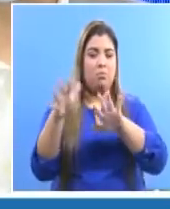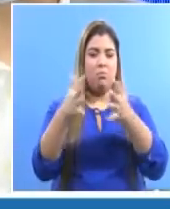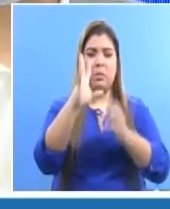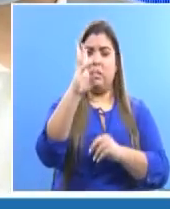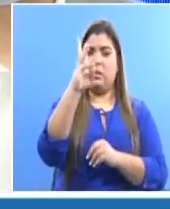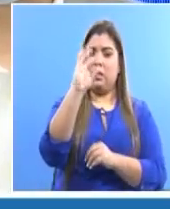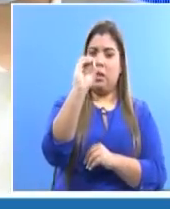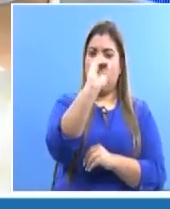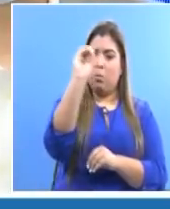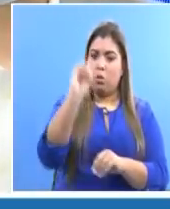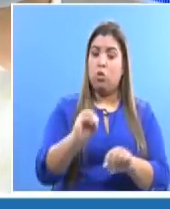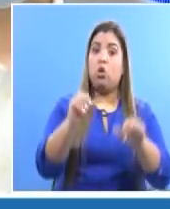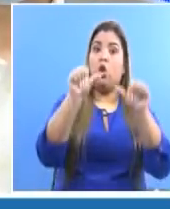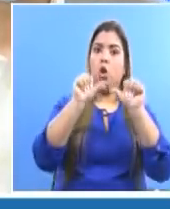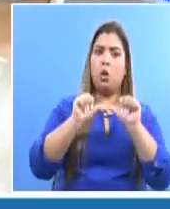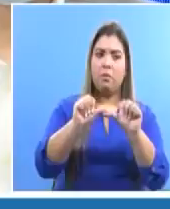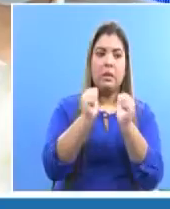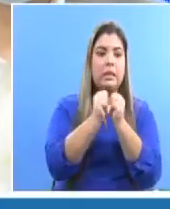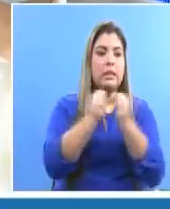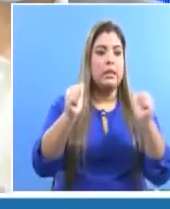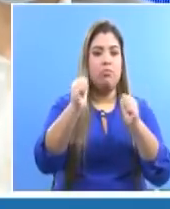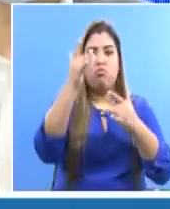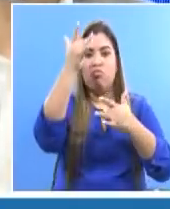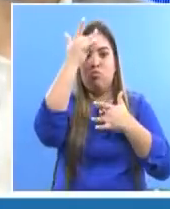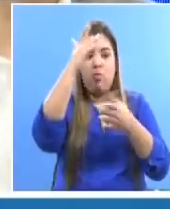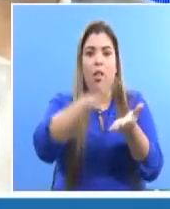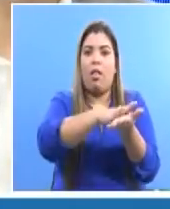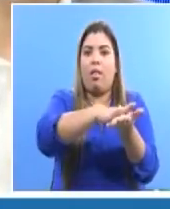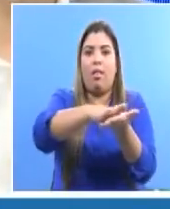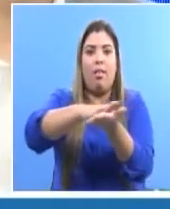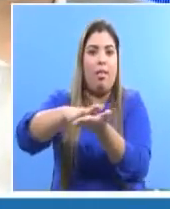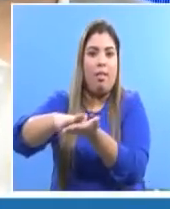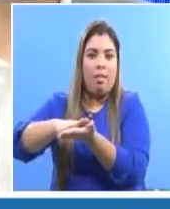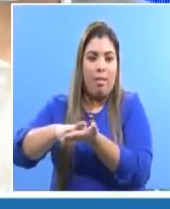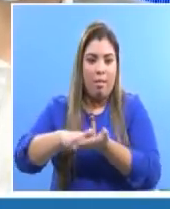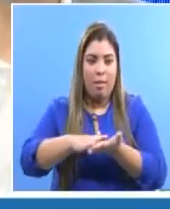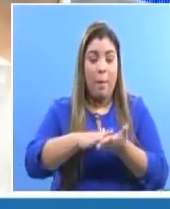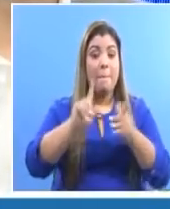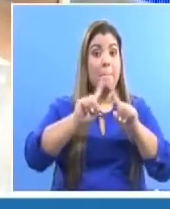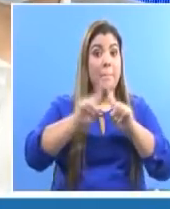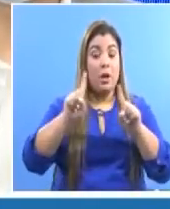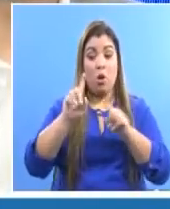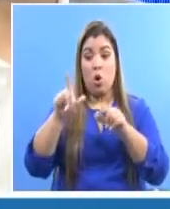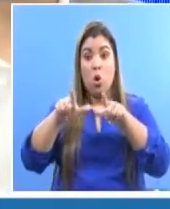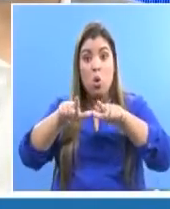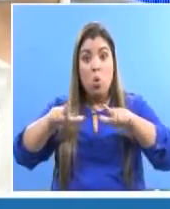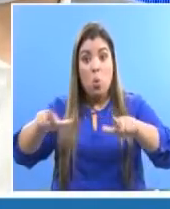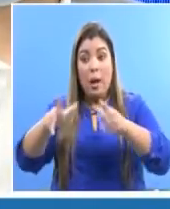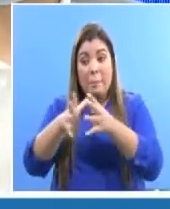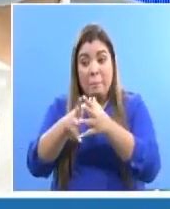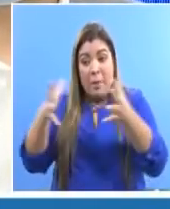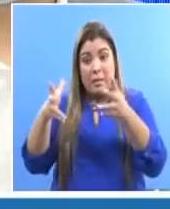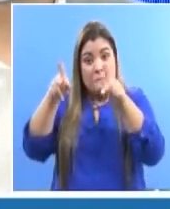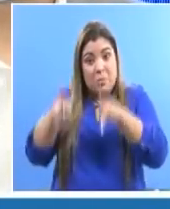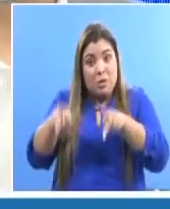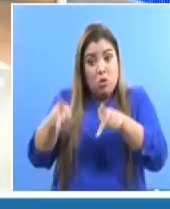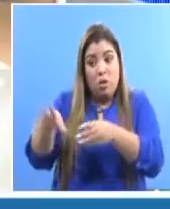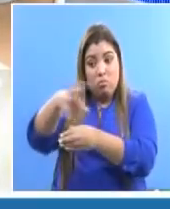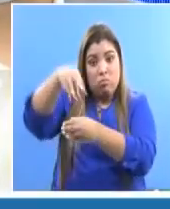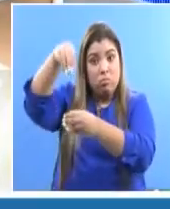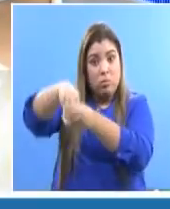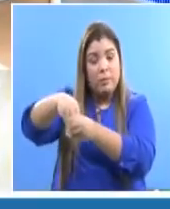60% todavía se mantienen sin casos, vemos que en las zonas donde existe mayor población, obviamente donde tenemos también